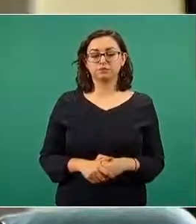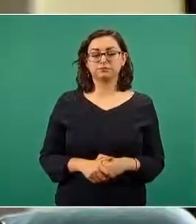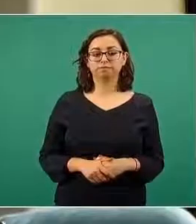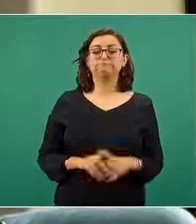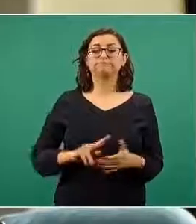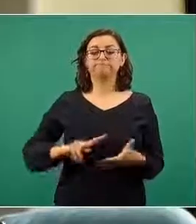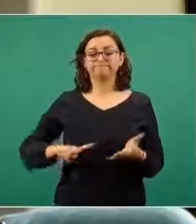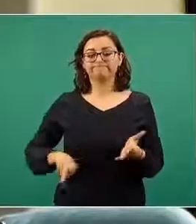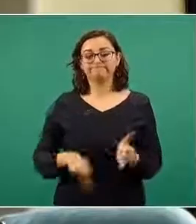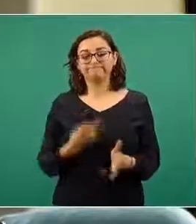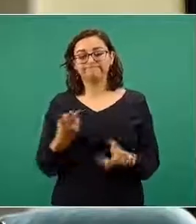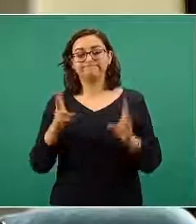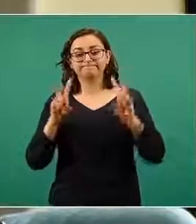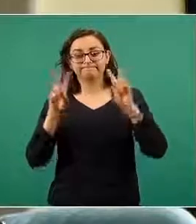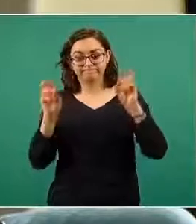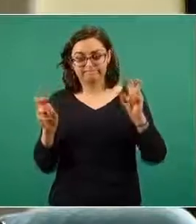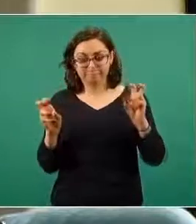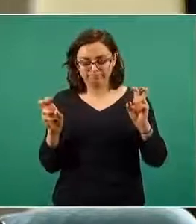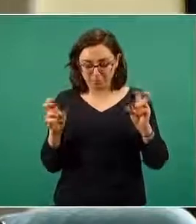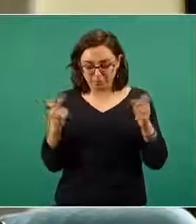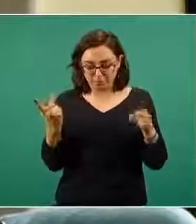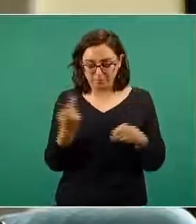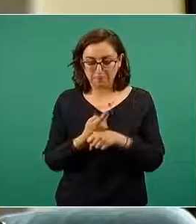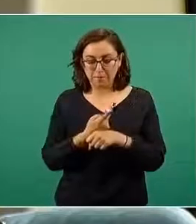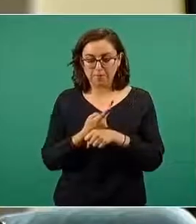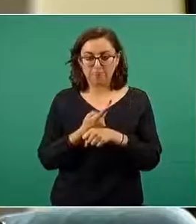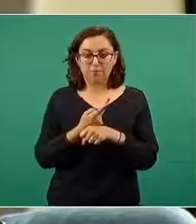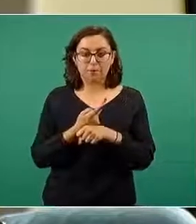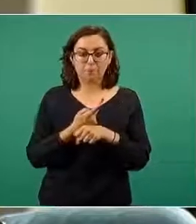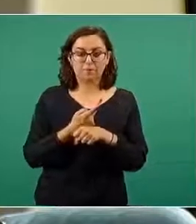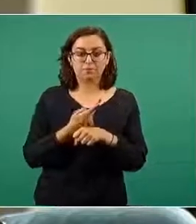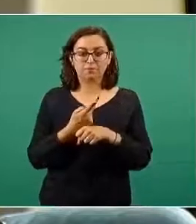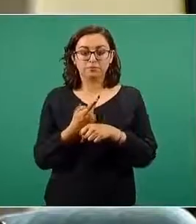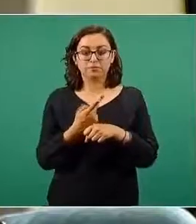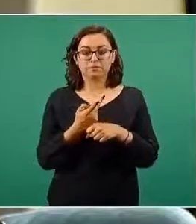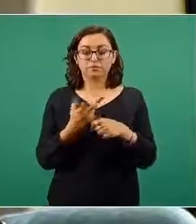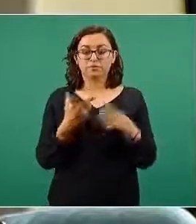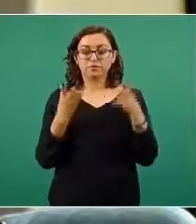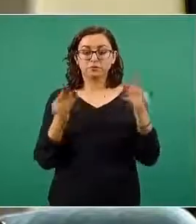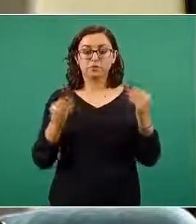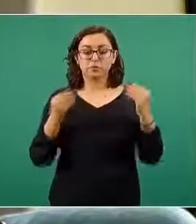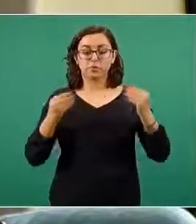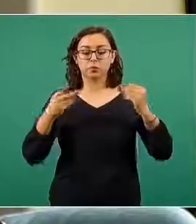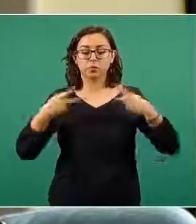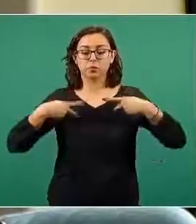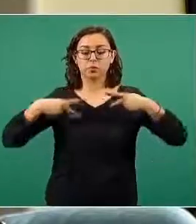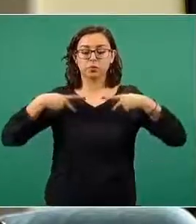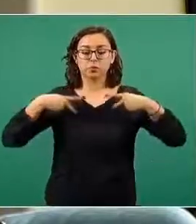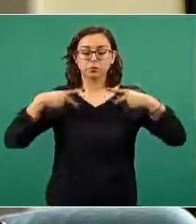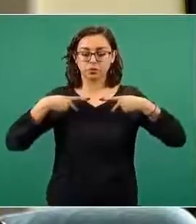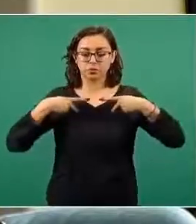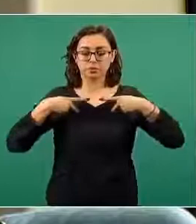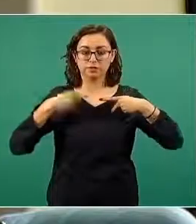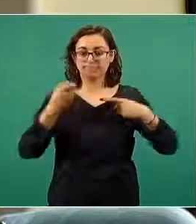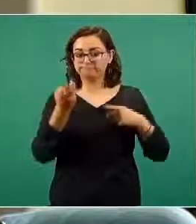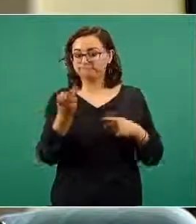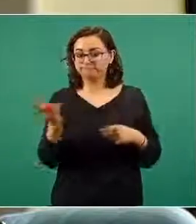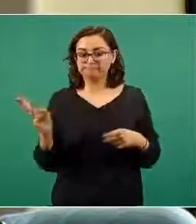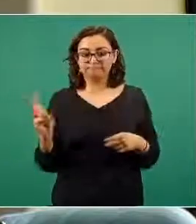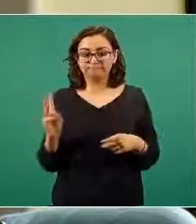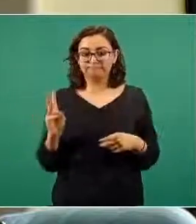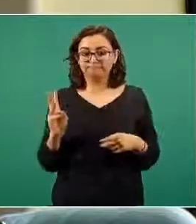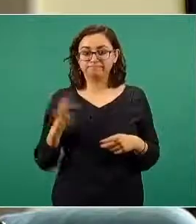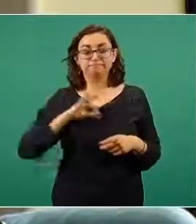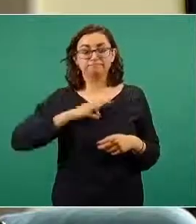Volvemos a la situación de que todavía se está manejando. Hay muchas personas que no están entendiendo que